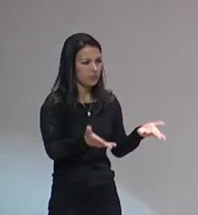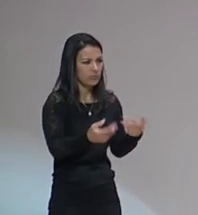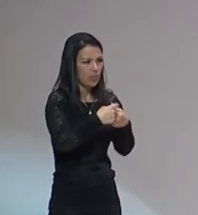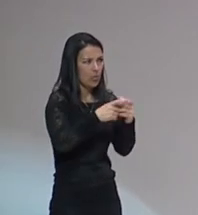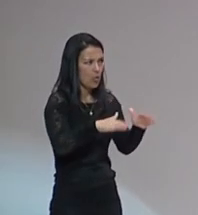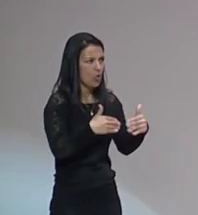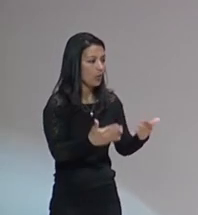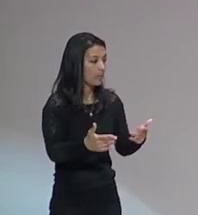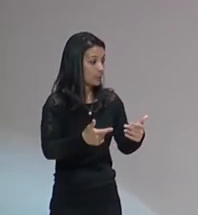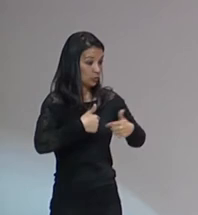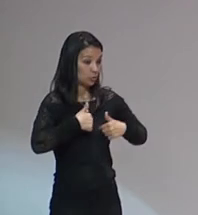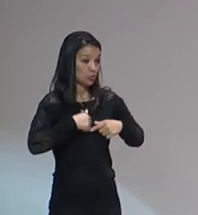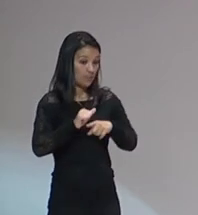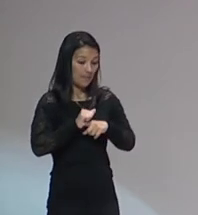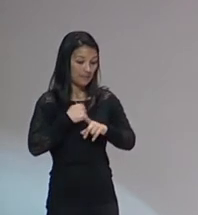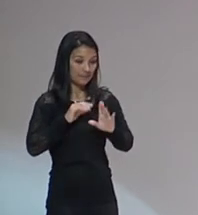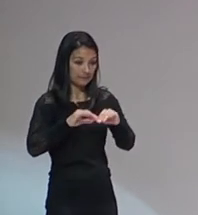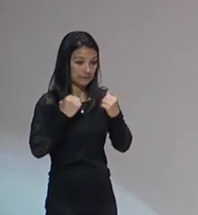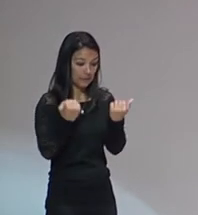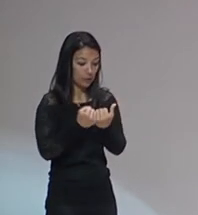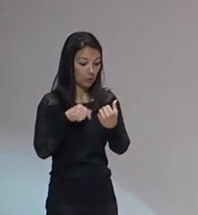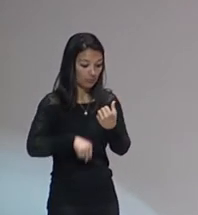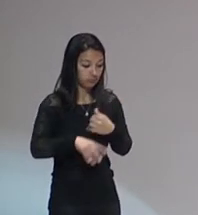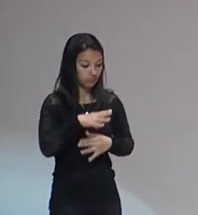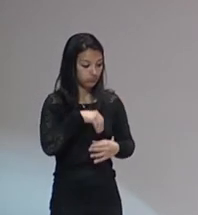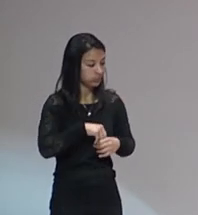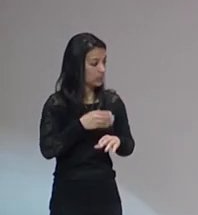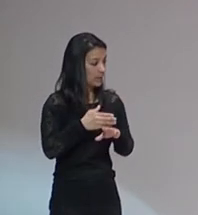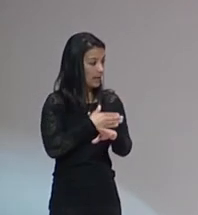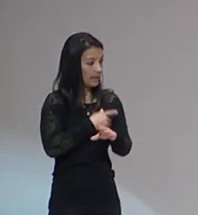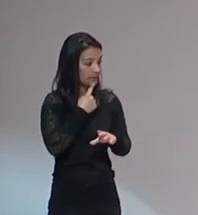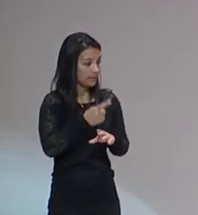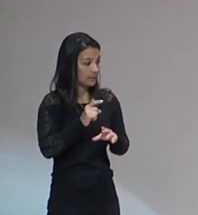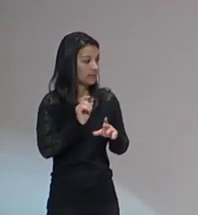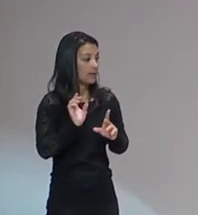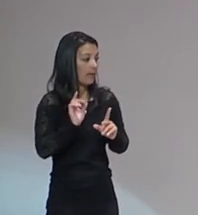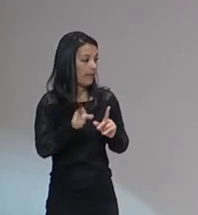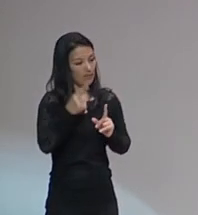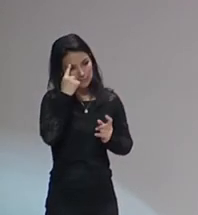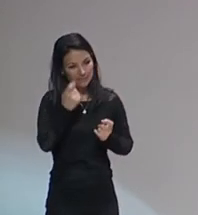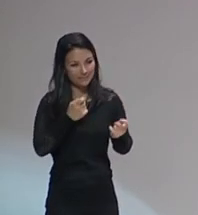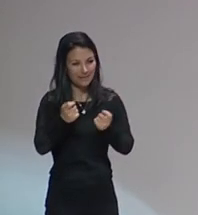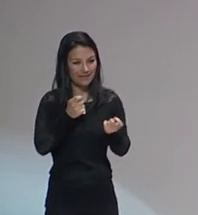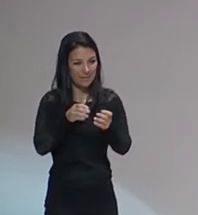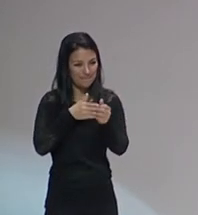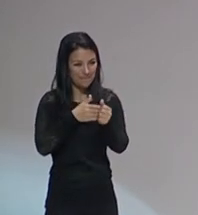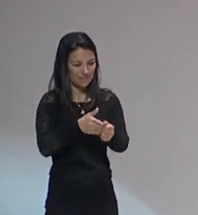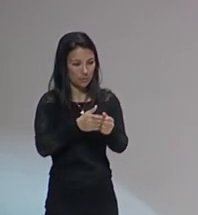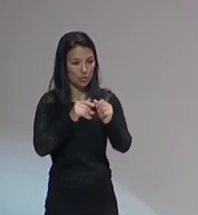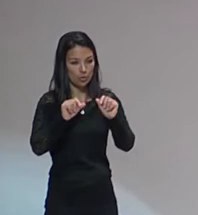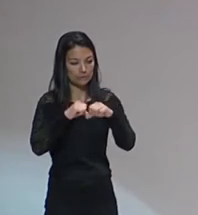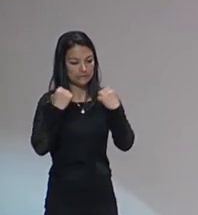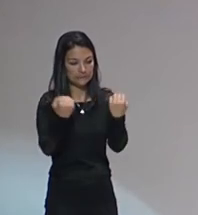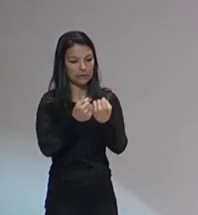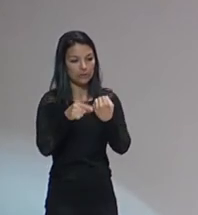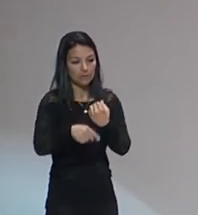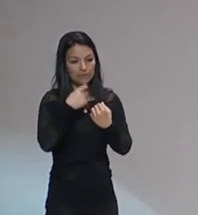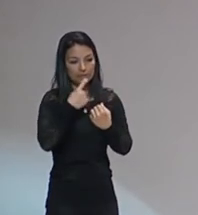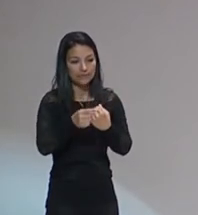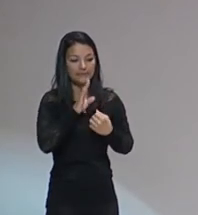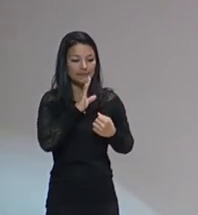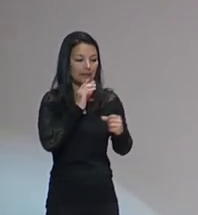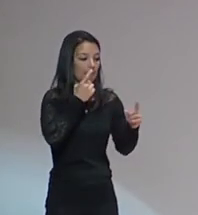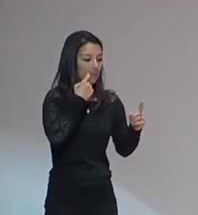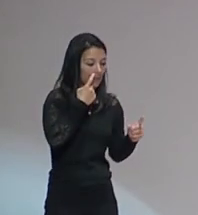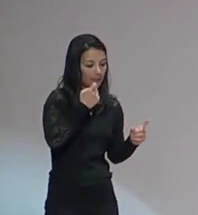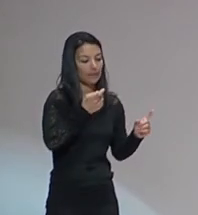mi práctica de aula, utilizando el proyecto pedagógico de aula, que es una estrategia vinculante de estudiantes,